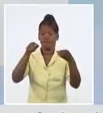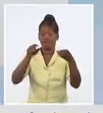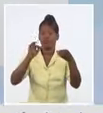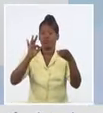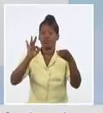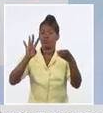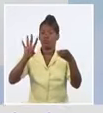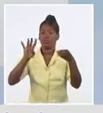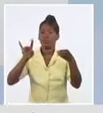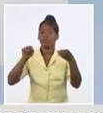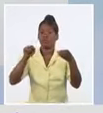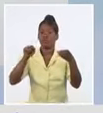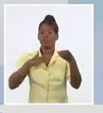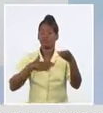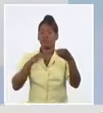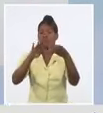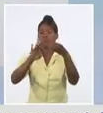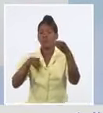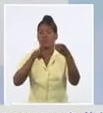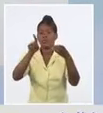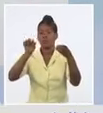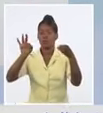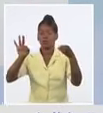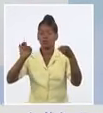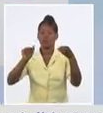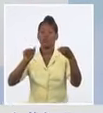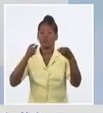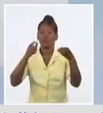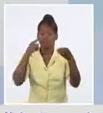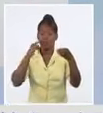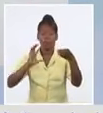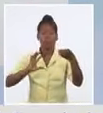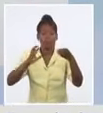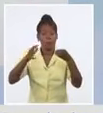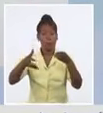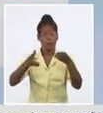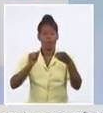849 de 18 años y menos, todavía elevado, es el